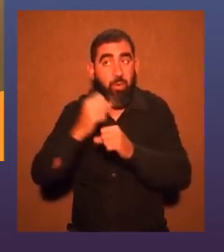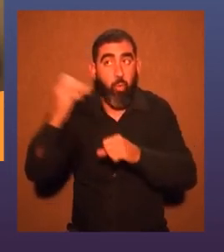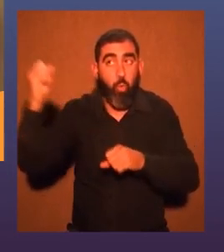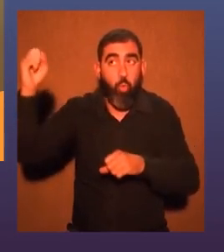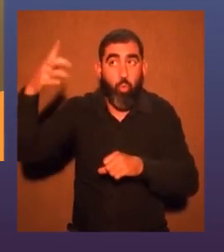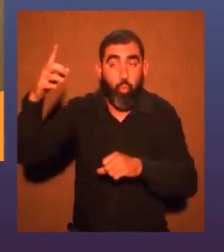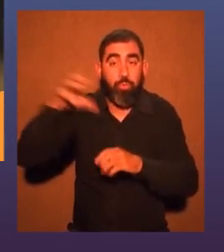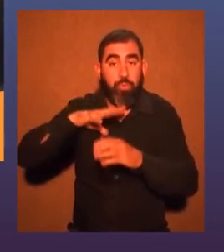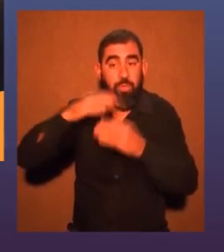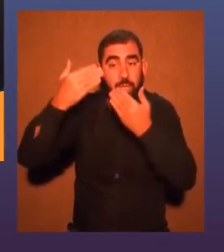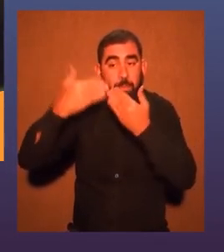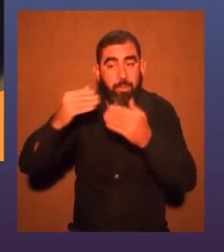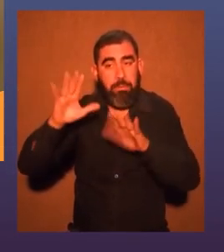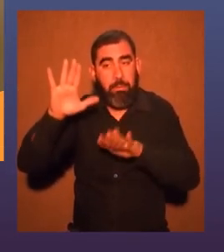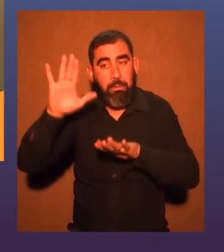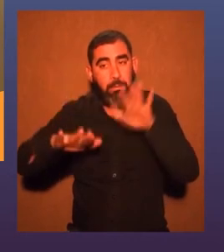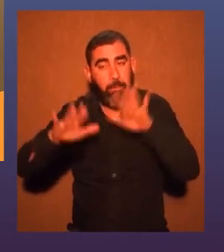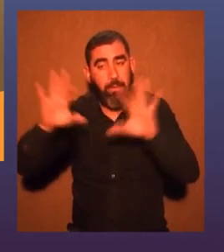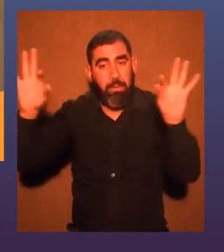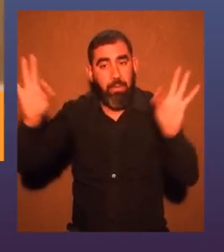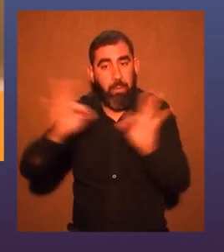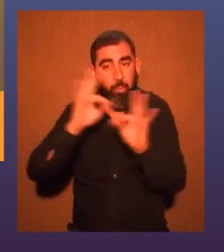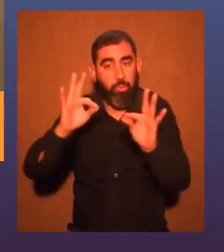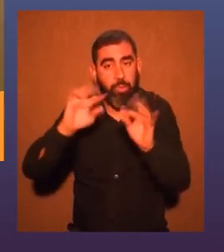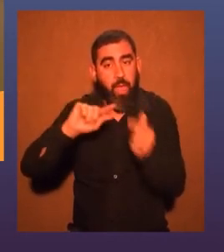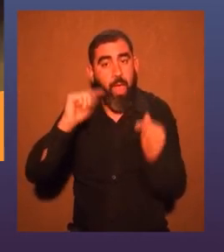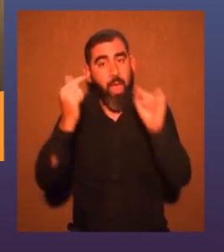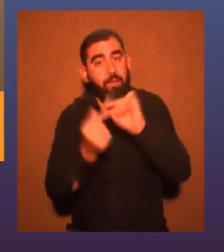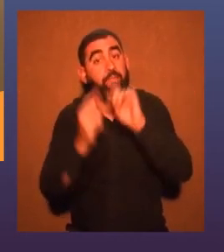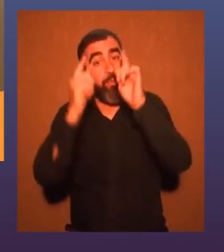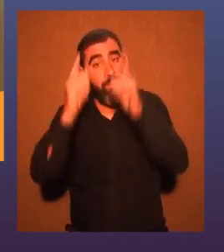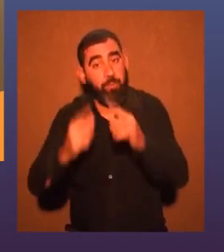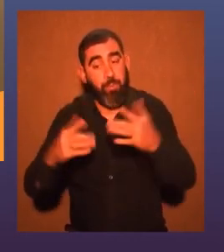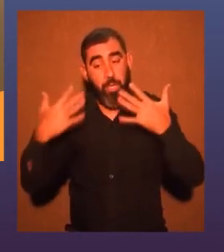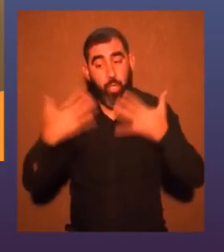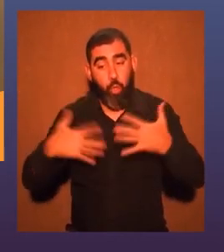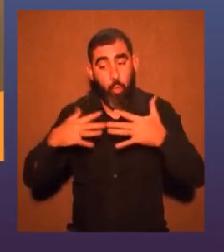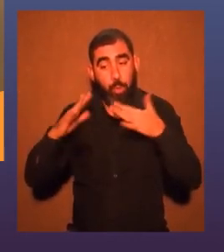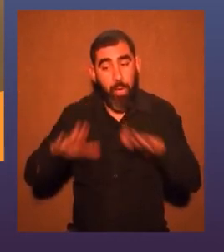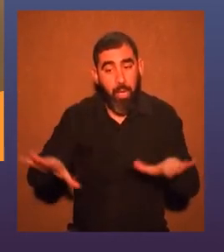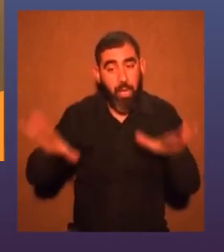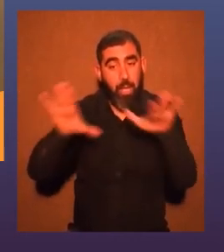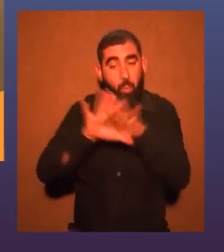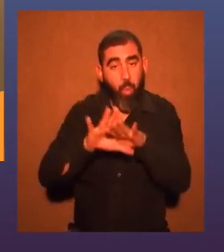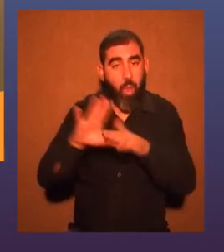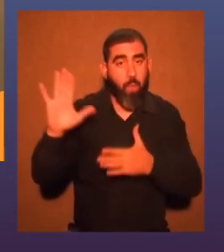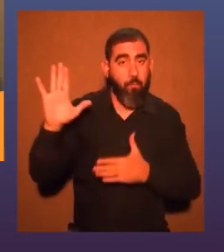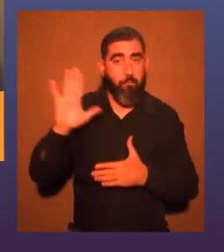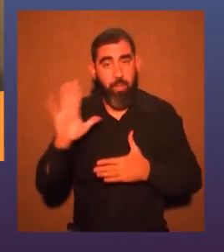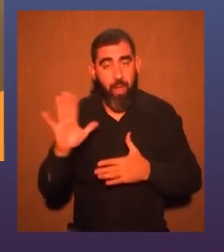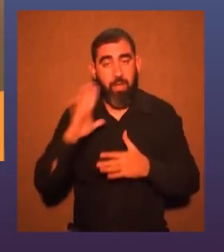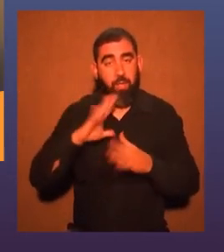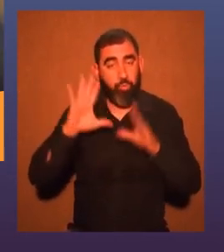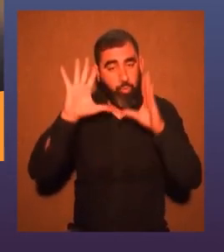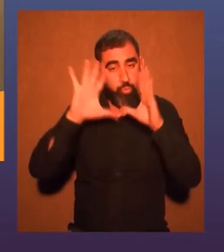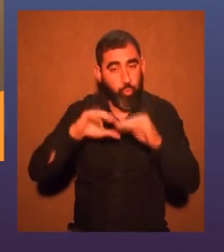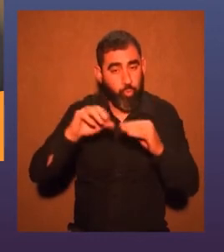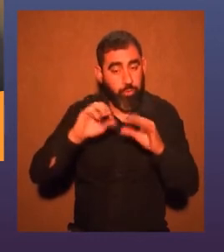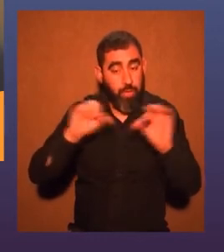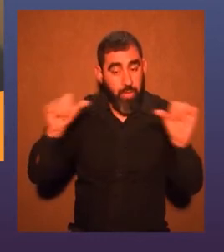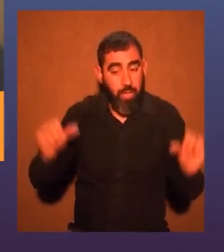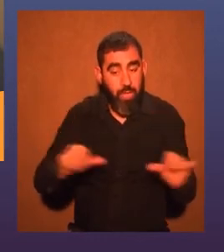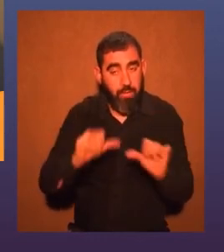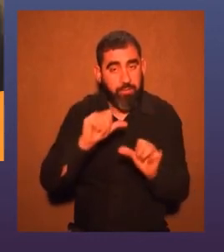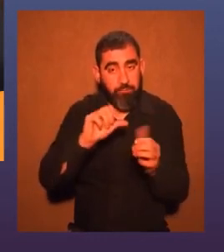iluminador empieza a condicionar la música y viceversa, y el vestuario con la coreografía, como que todo se empieza a generar